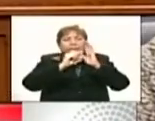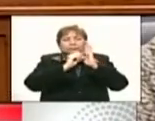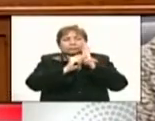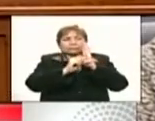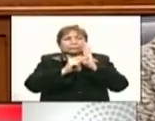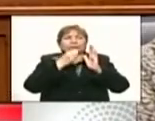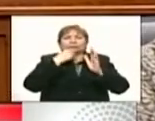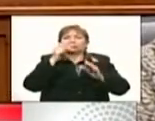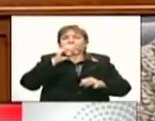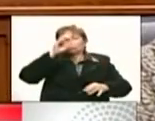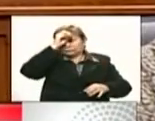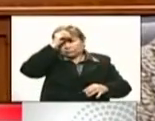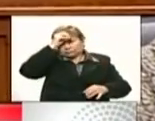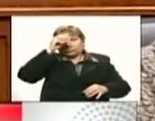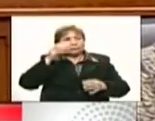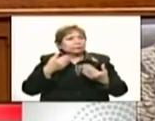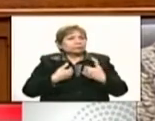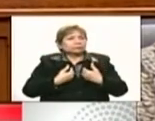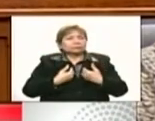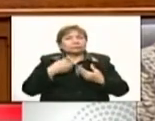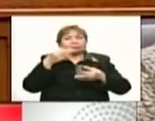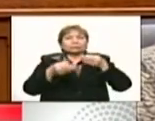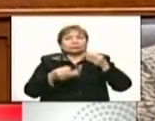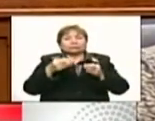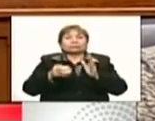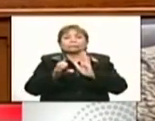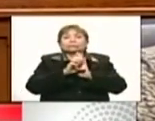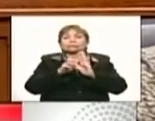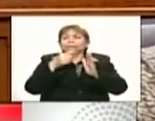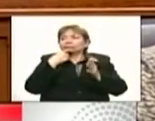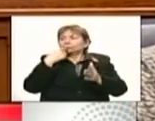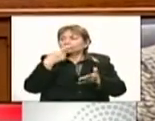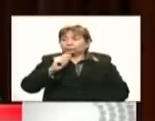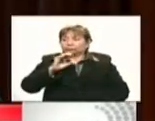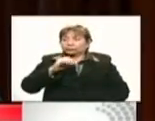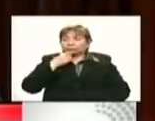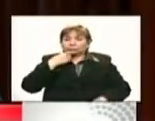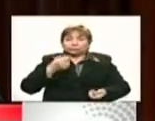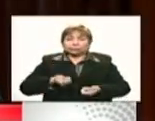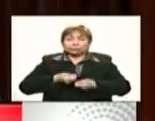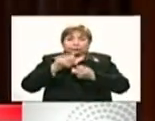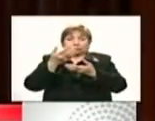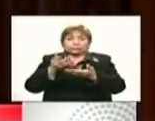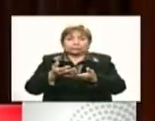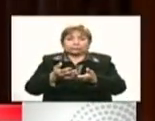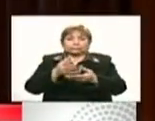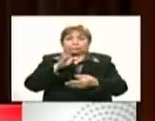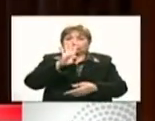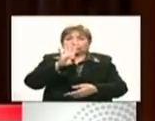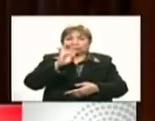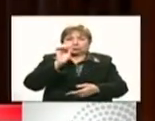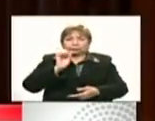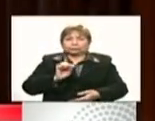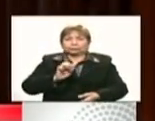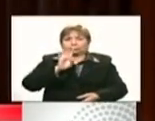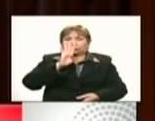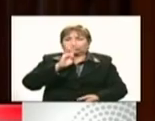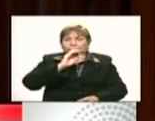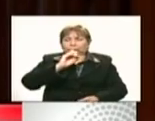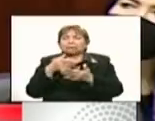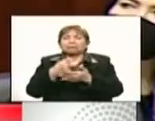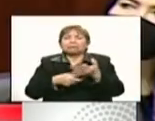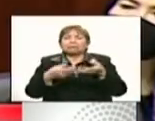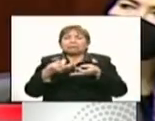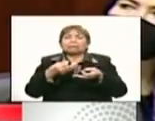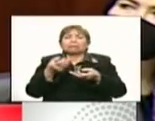embargo, paralelamente, hemos escuchado a la vicepresidenta, el señor Bermejo, que es congresista también,